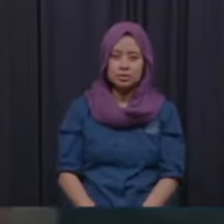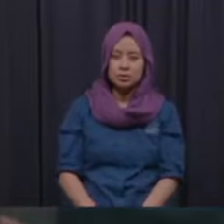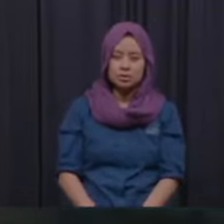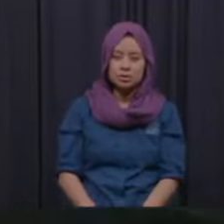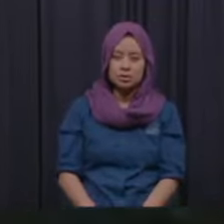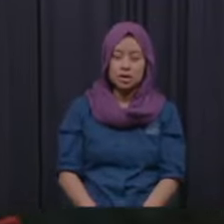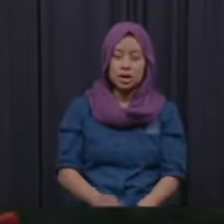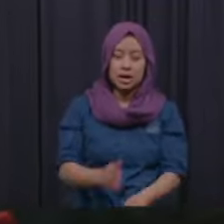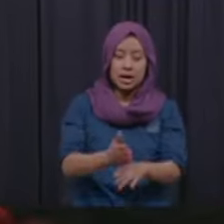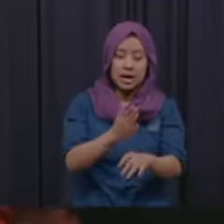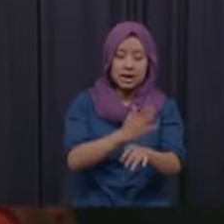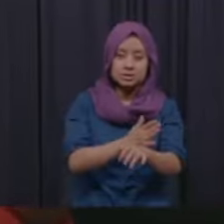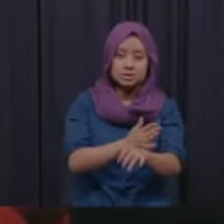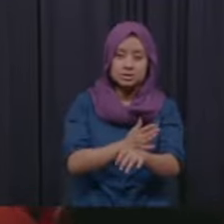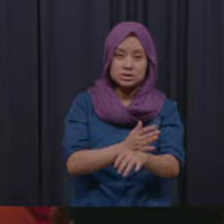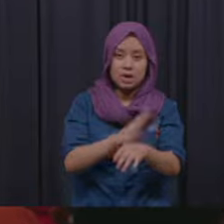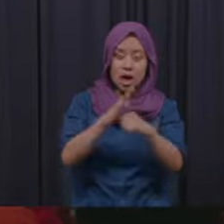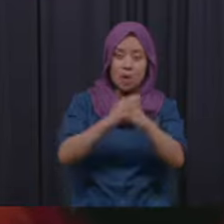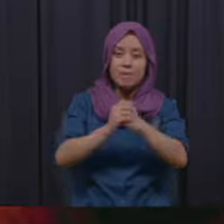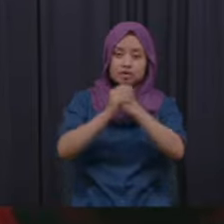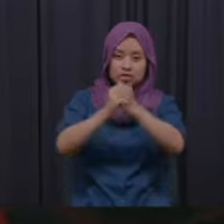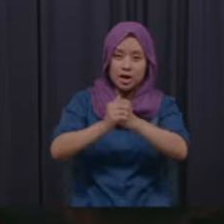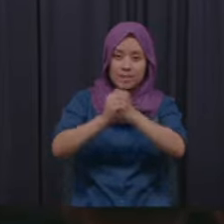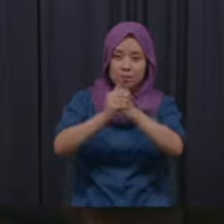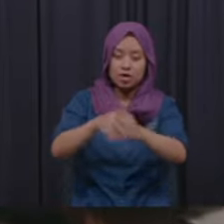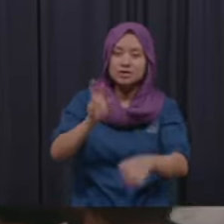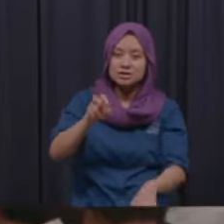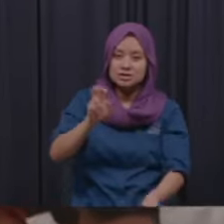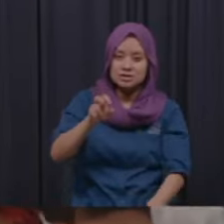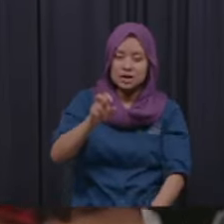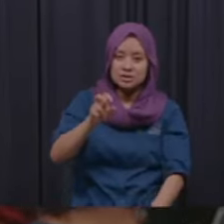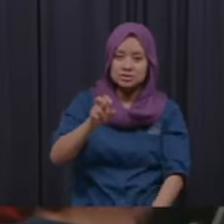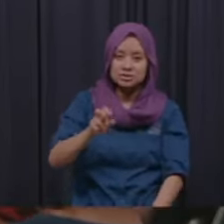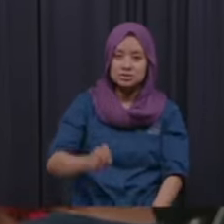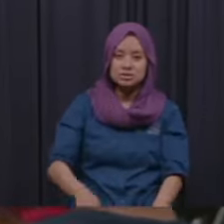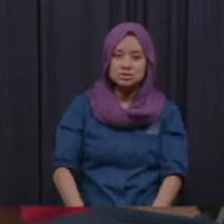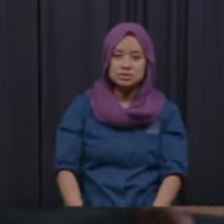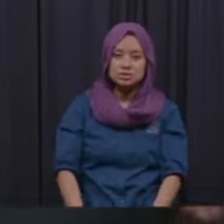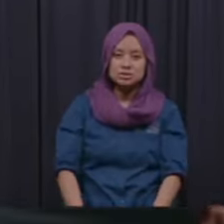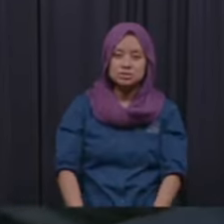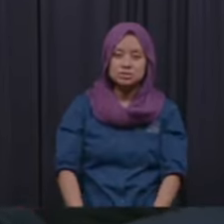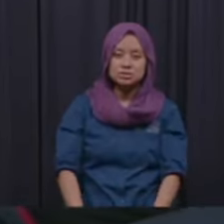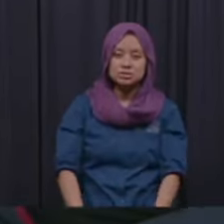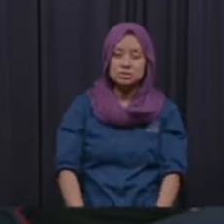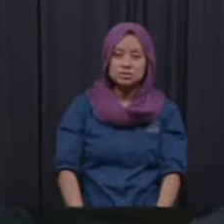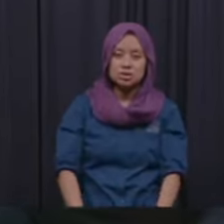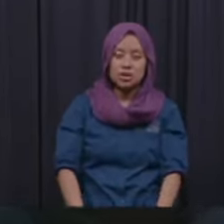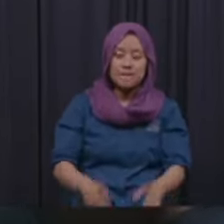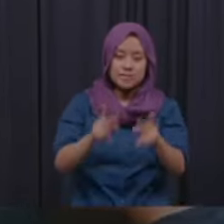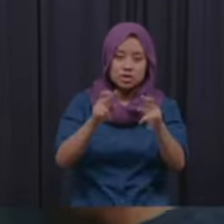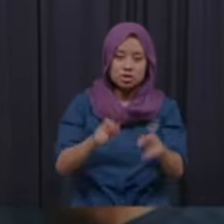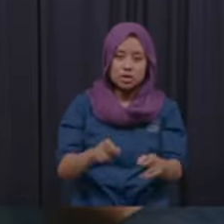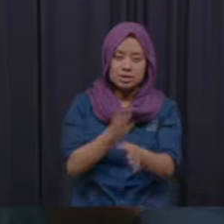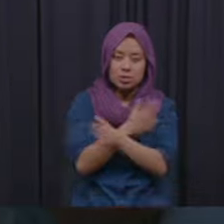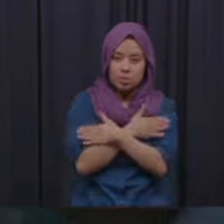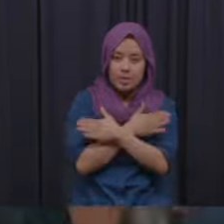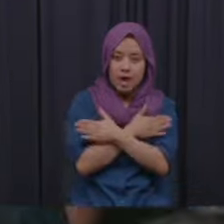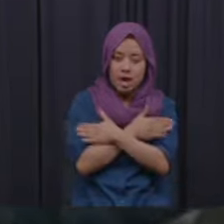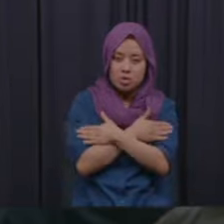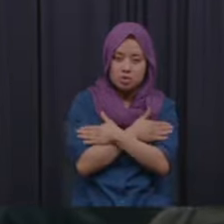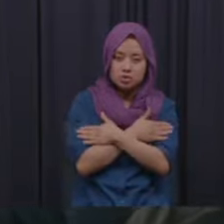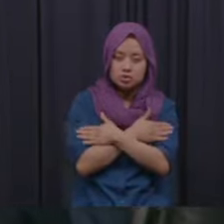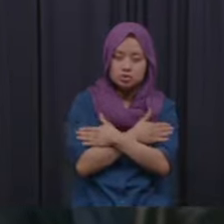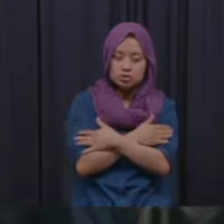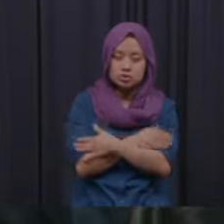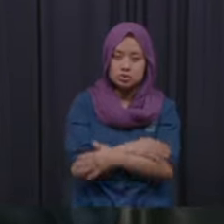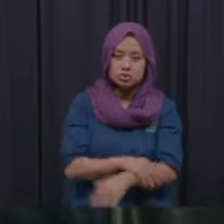Antes que usted se retire, vamos a orar por las peticiones que han enviado. Hay hermanos que están cumpliendo años, están pidiendo